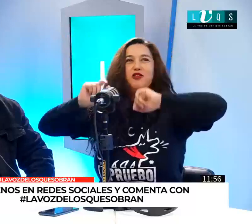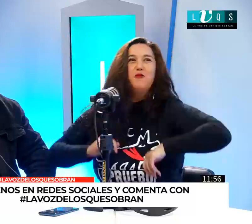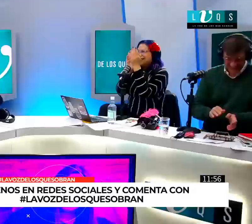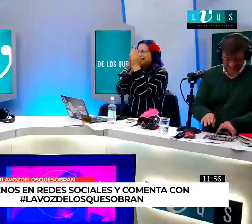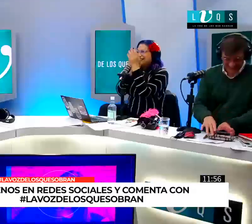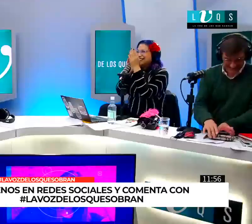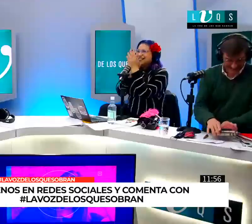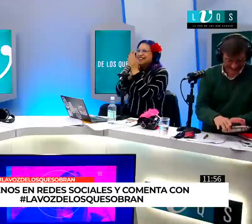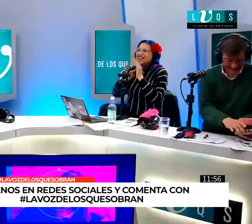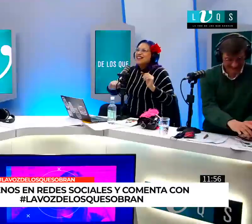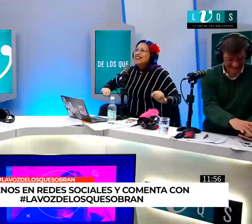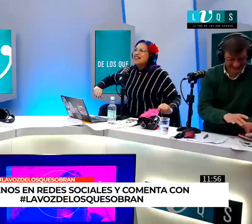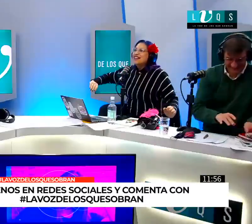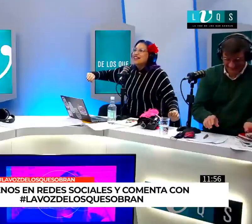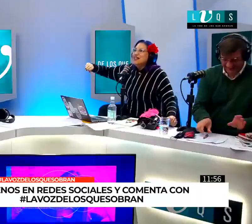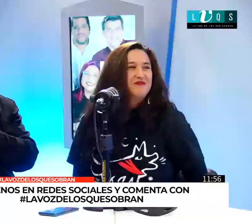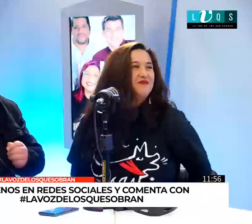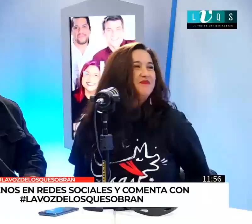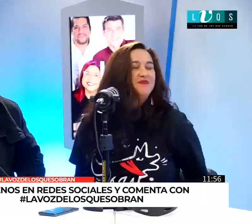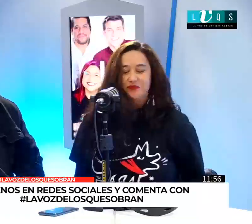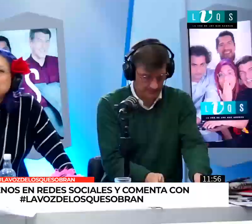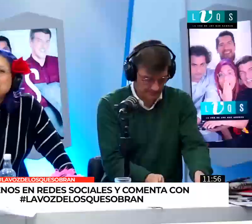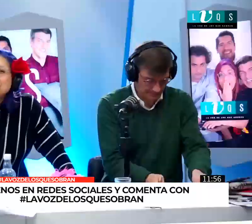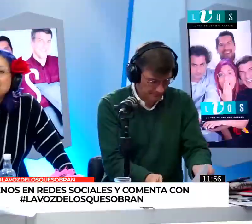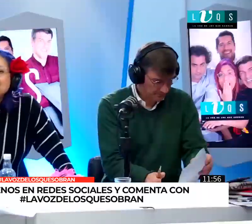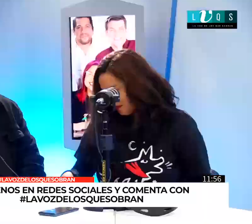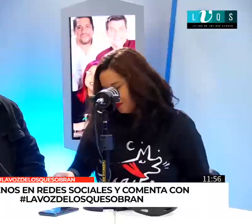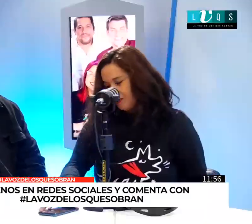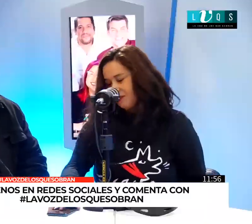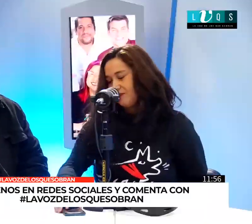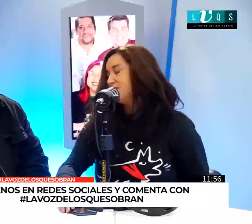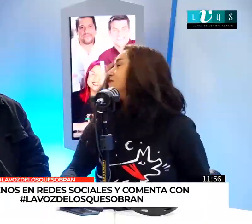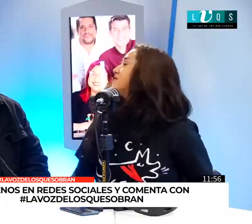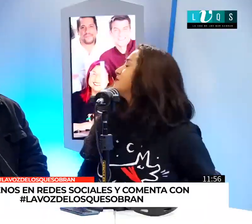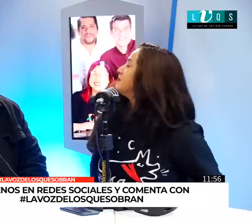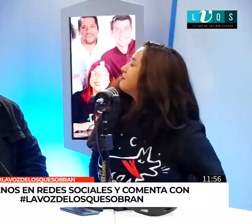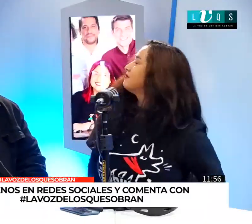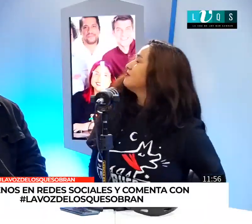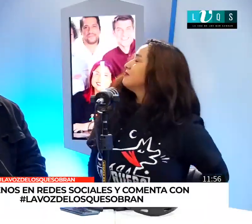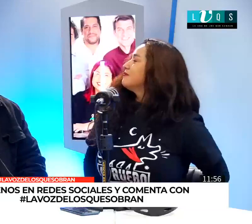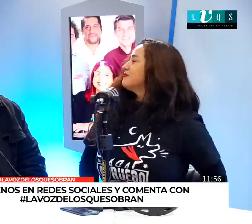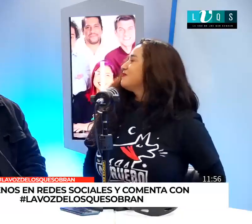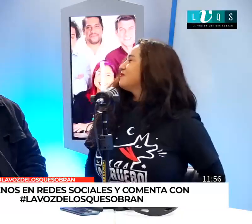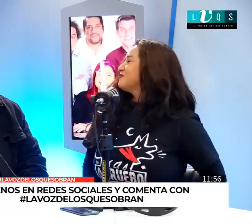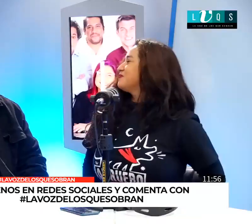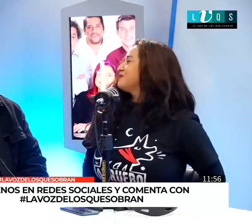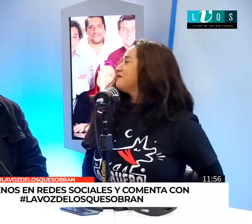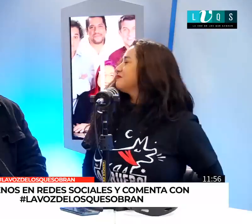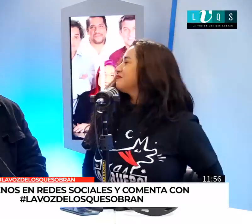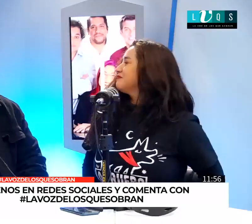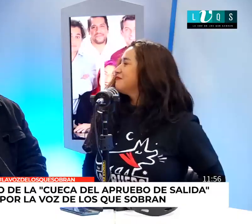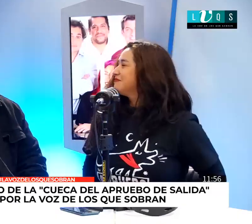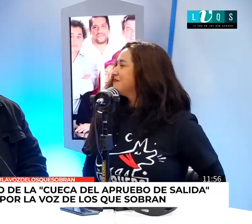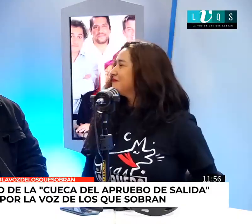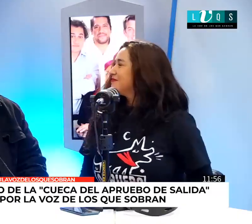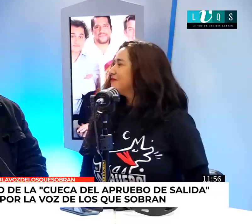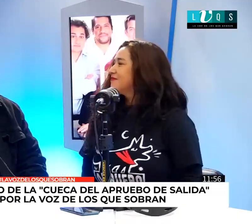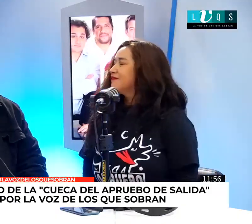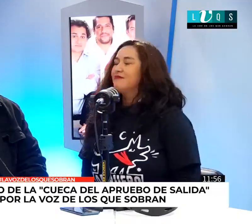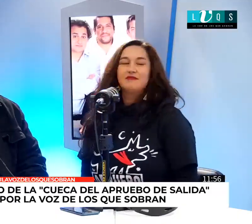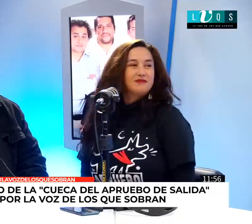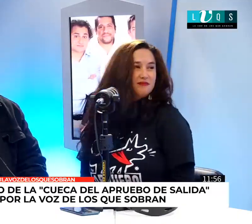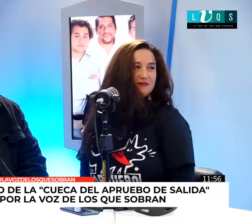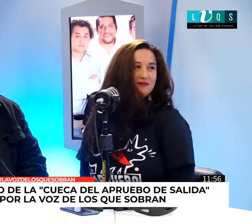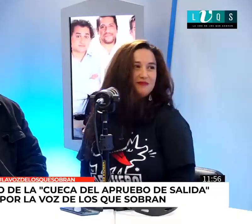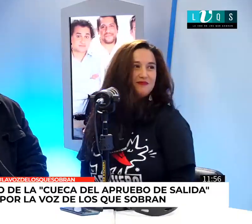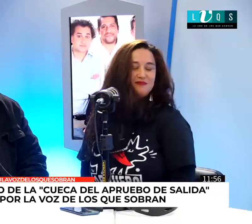Hola a todo el mundo. Y Pancho Mena, productor y director del video. Gracias. Que quedó realmente hermoso.